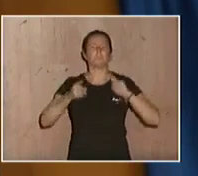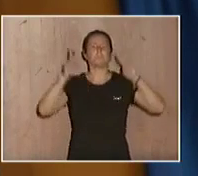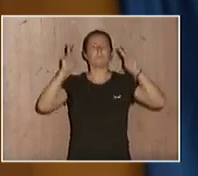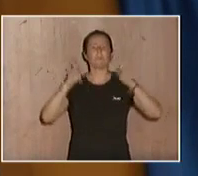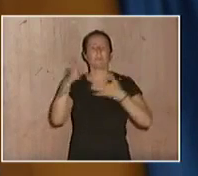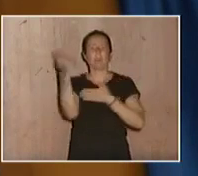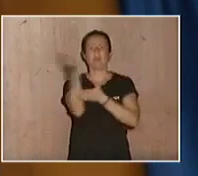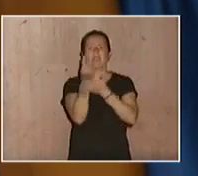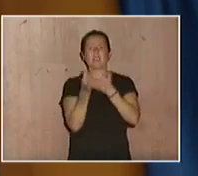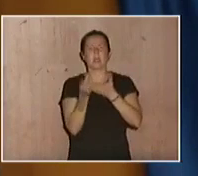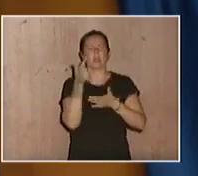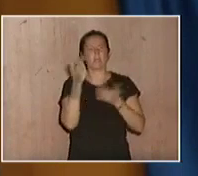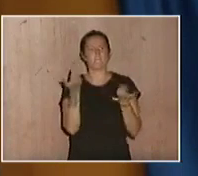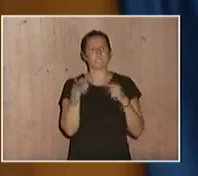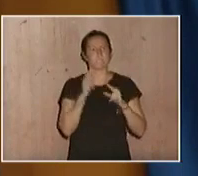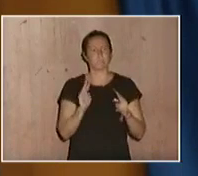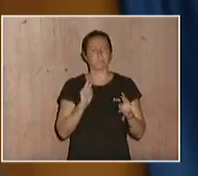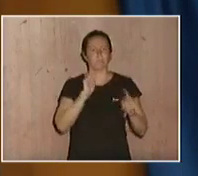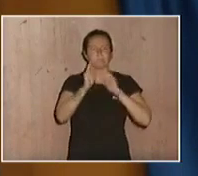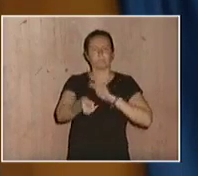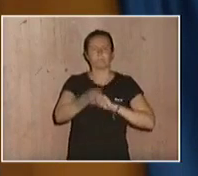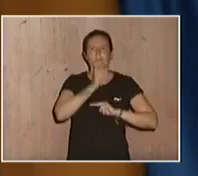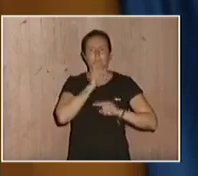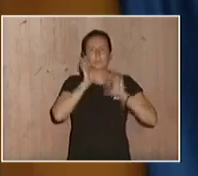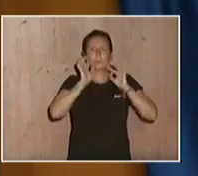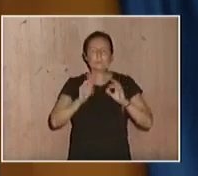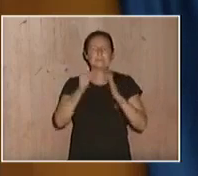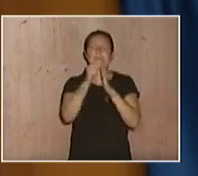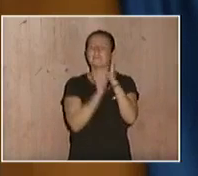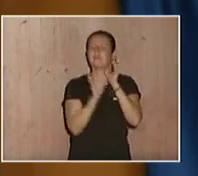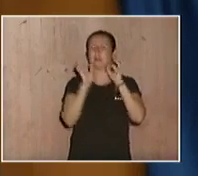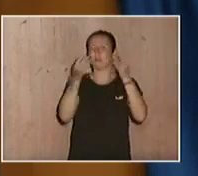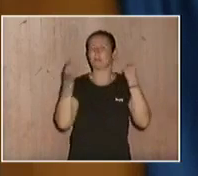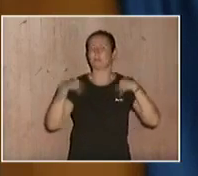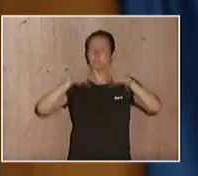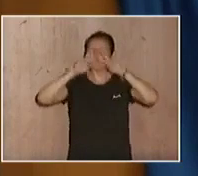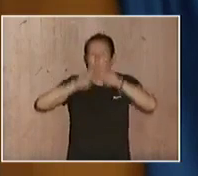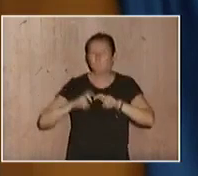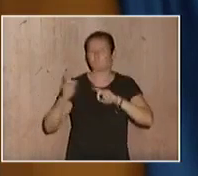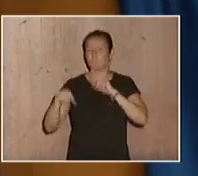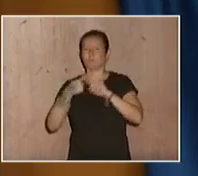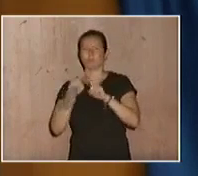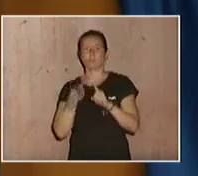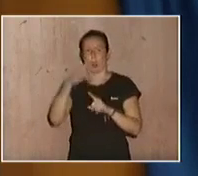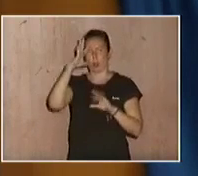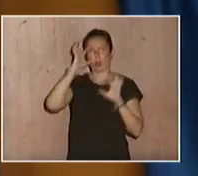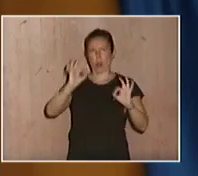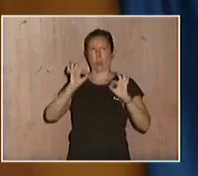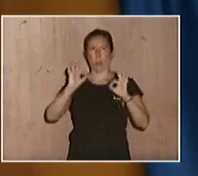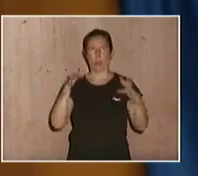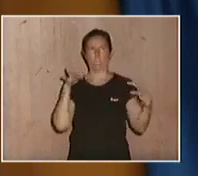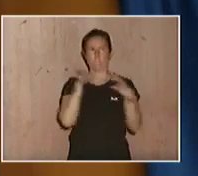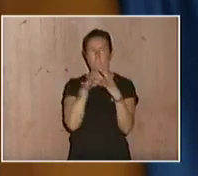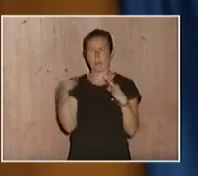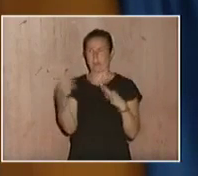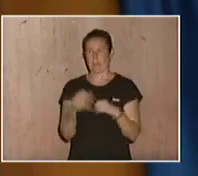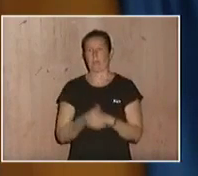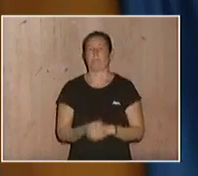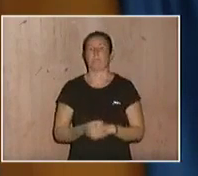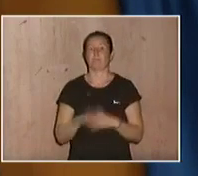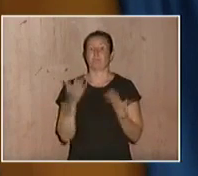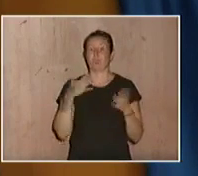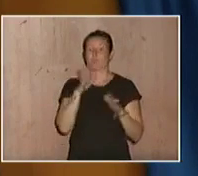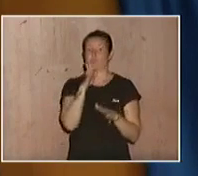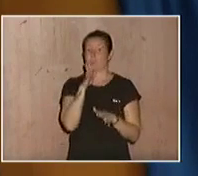diseño, formulando criterios de deseabilidad y examinando sus implicaciones lógicas. El argumento